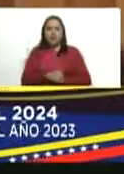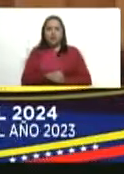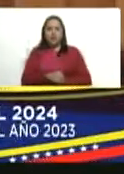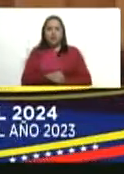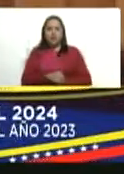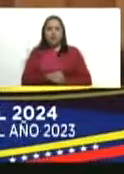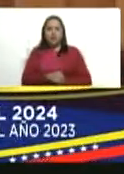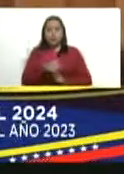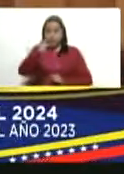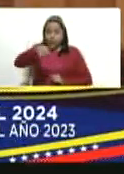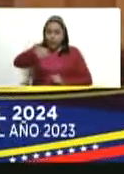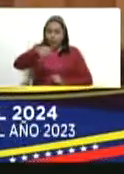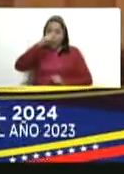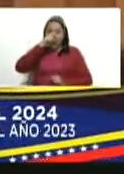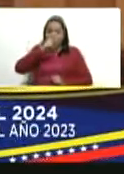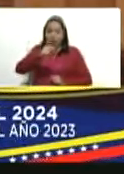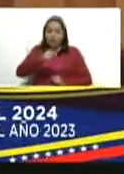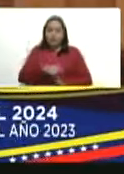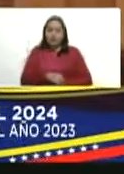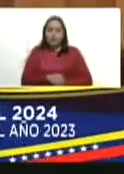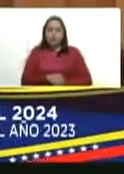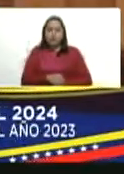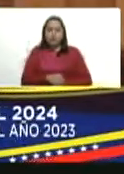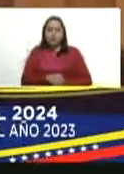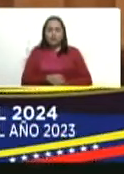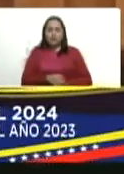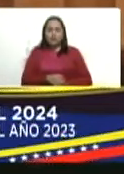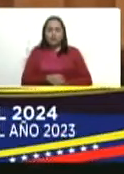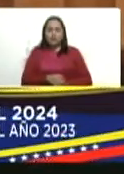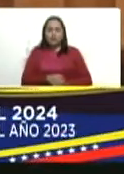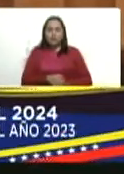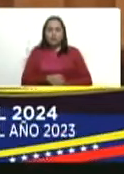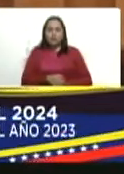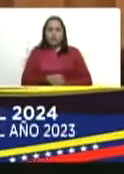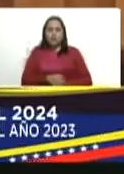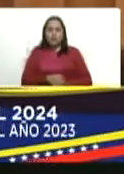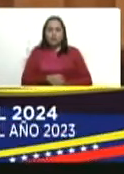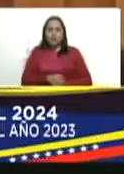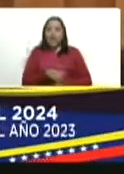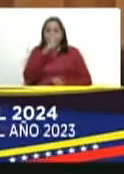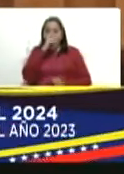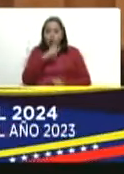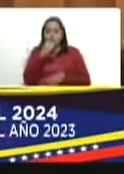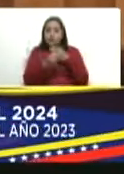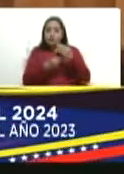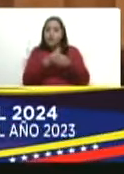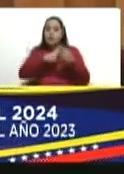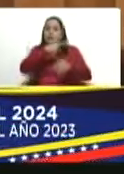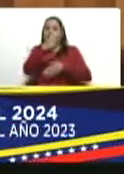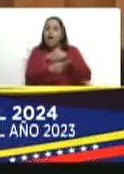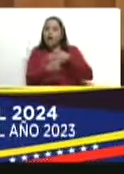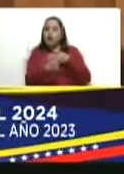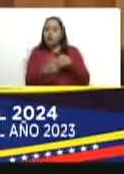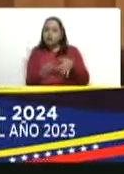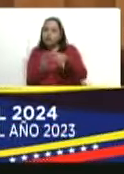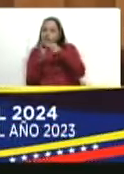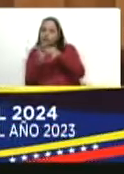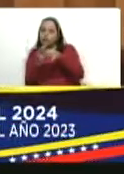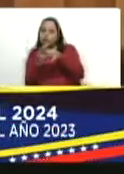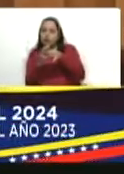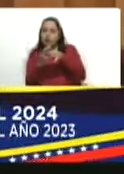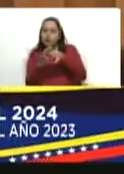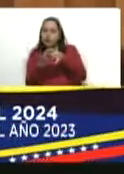este año debería ser el año para un plan conjunto, vecinos,